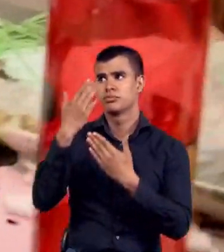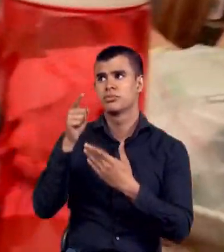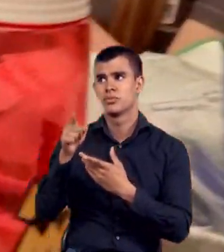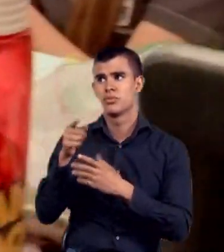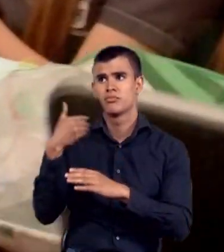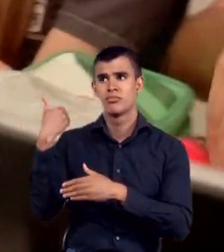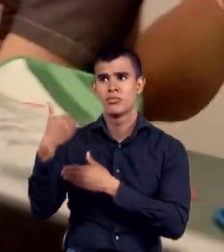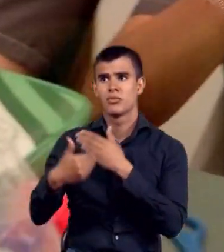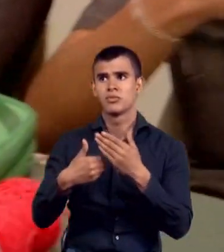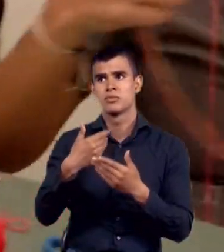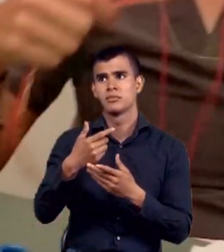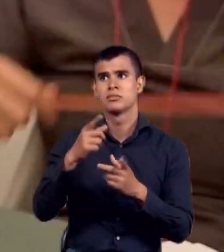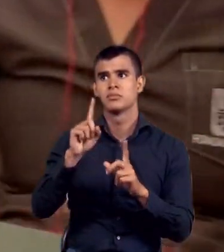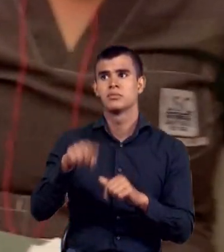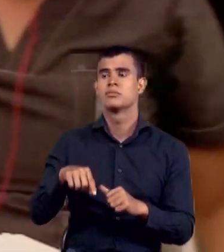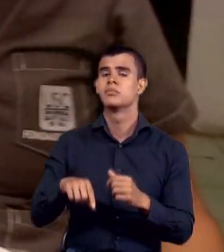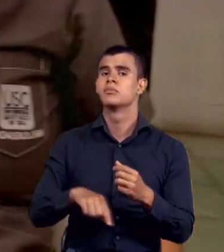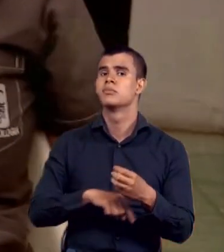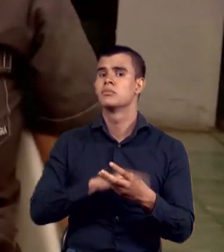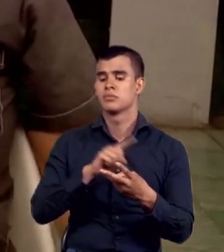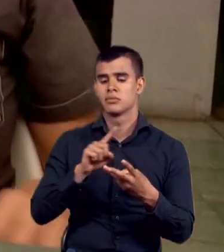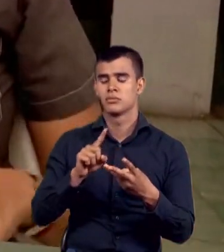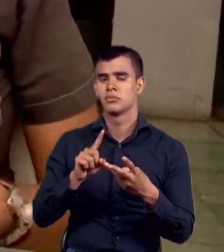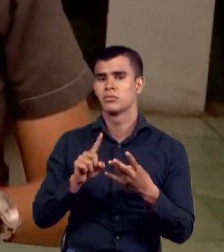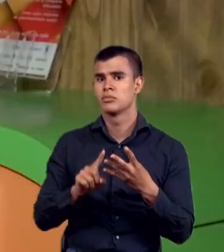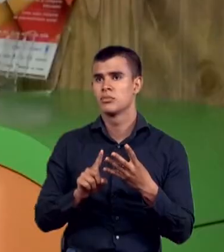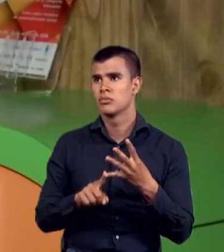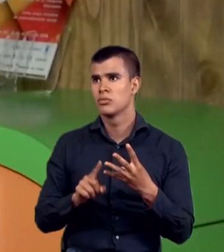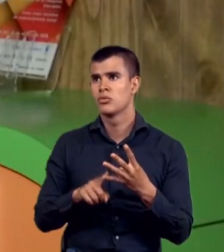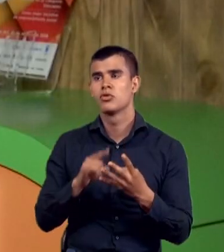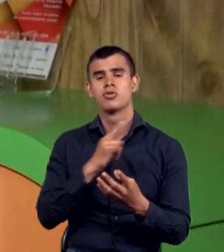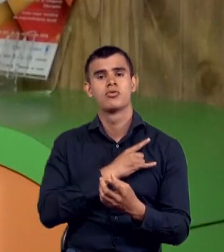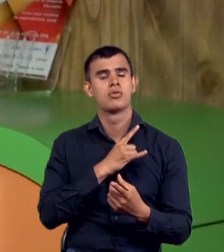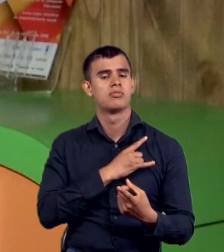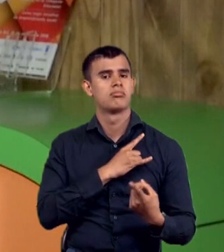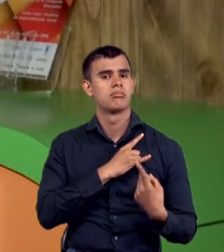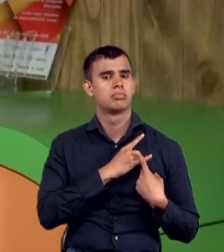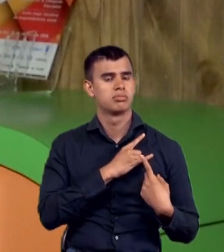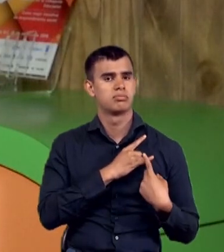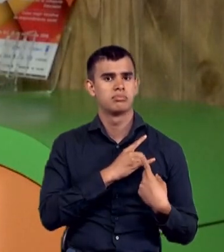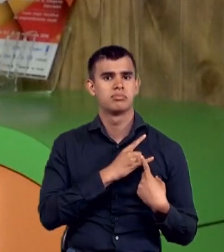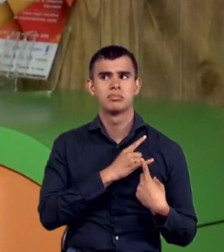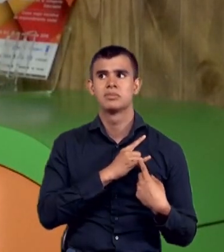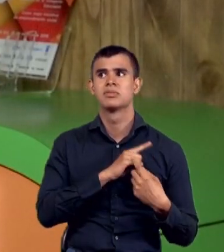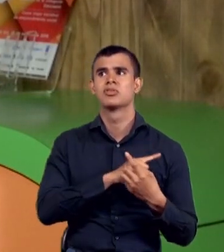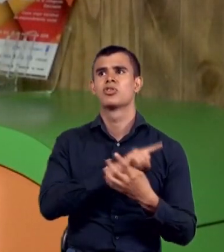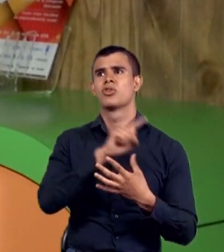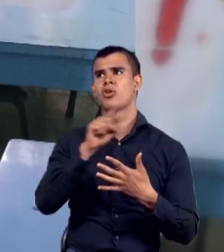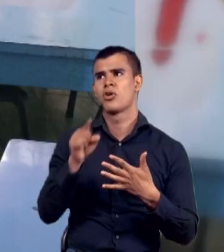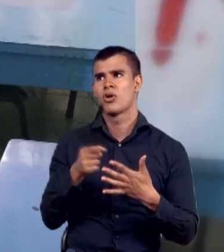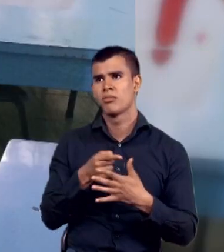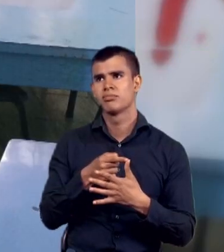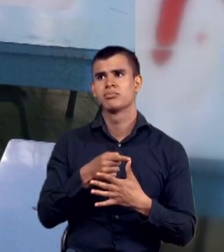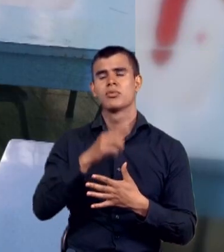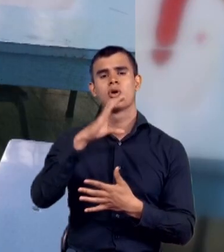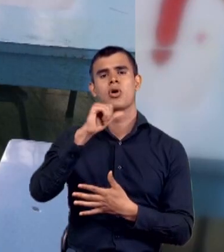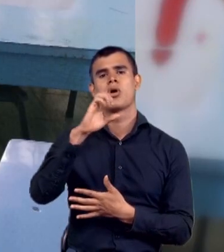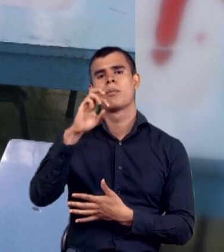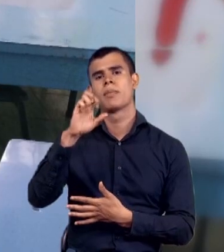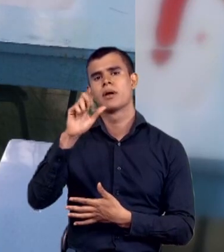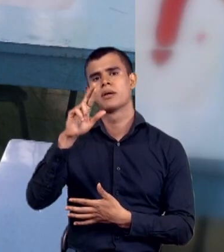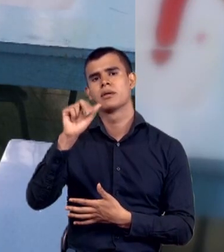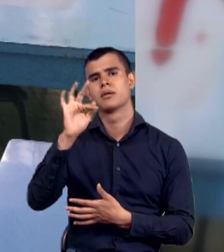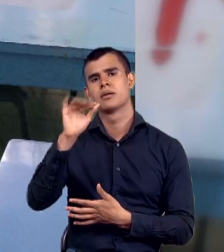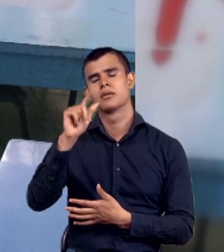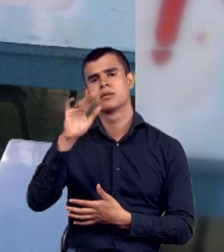para nuestros estudiantes. También a la Universidad Católica y la Universidad Cooperativa de Colombia. Con la